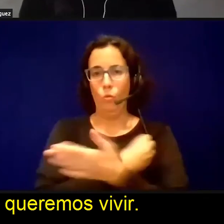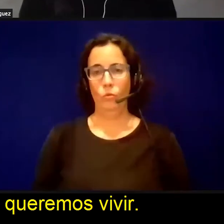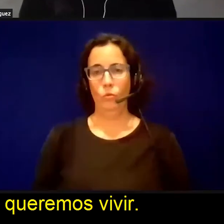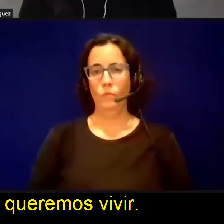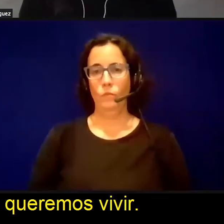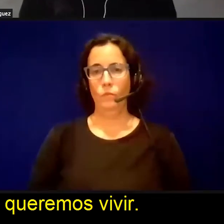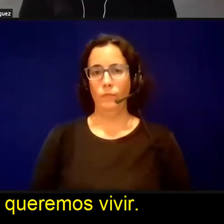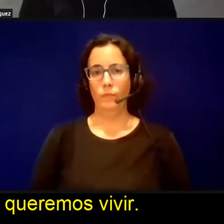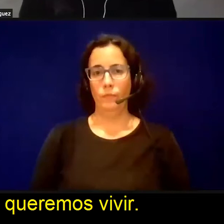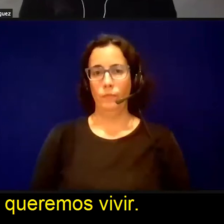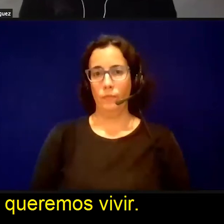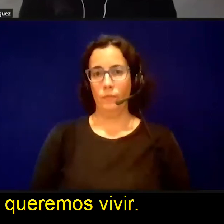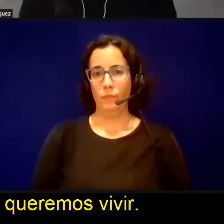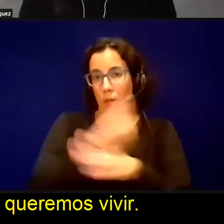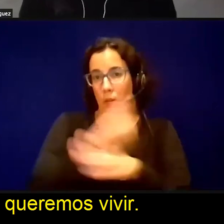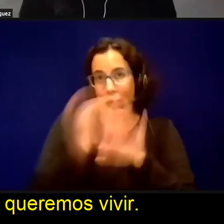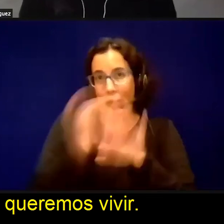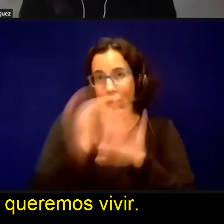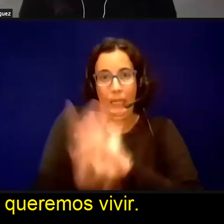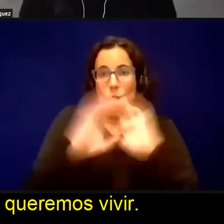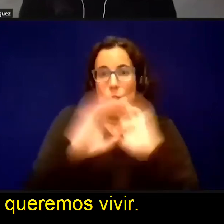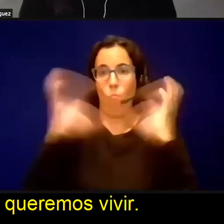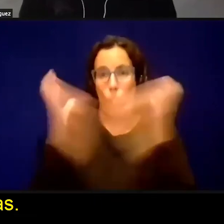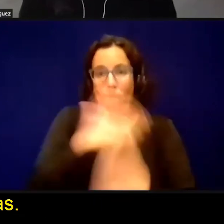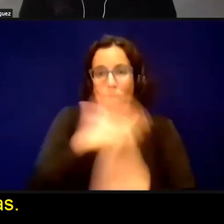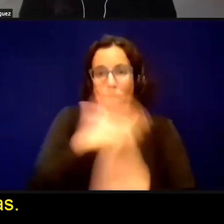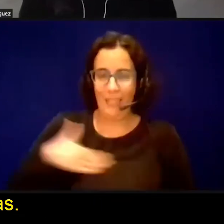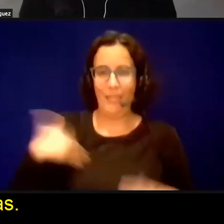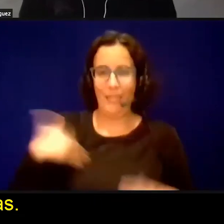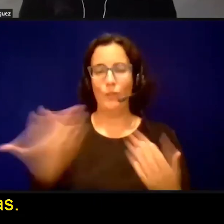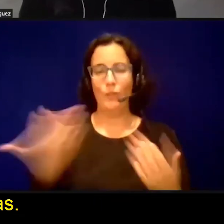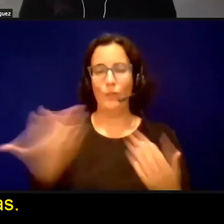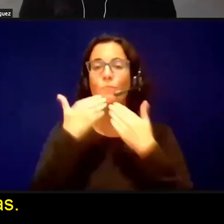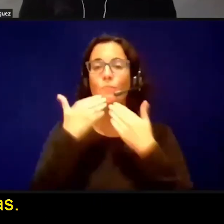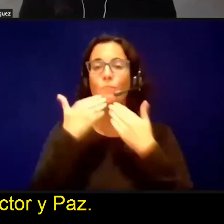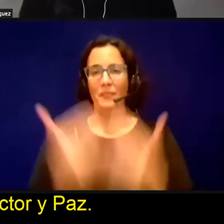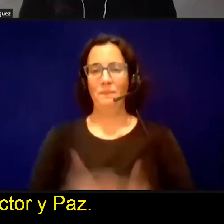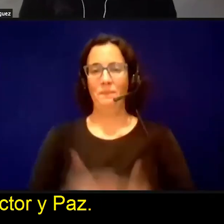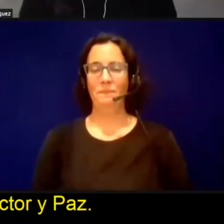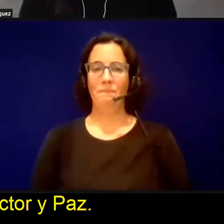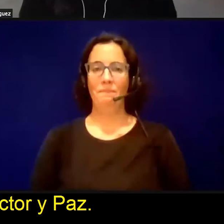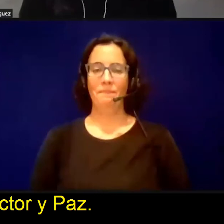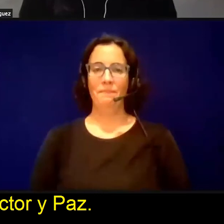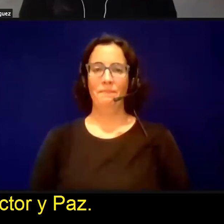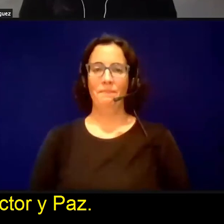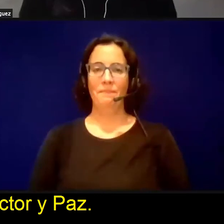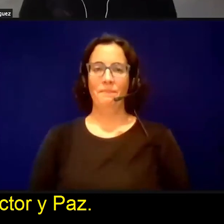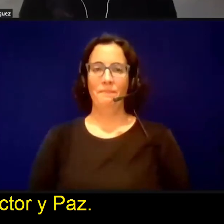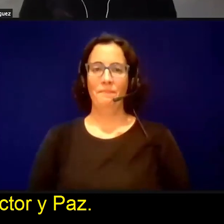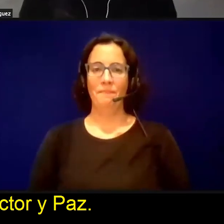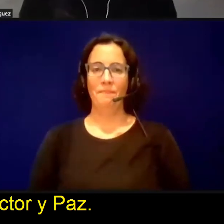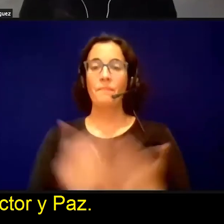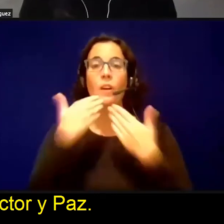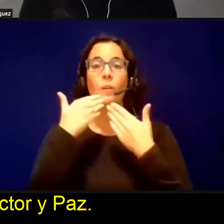para crear ese mundo que queremos vivir. Muchas gracias. Pues muchas gracias, Víctor